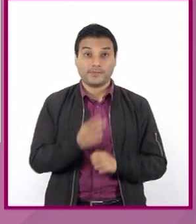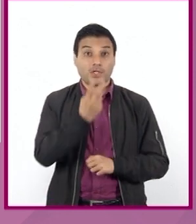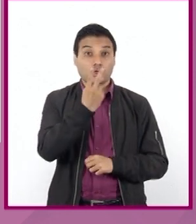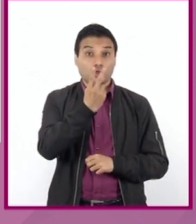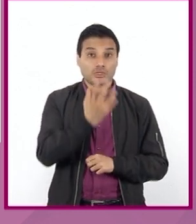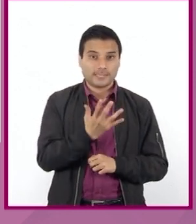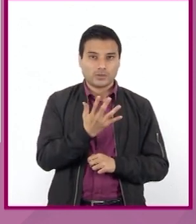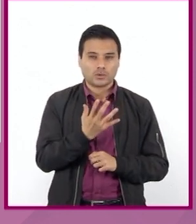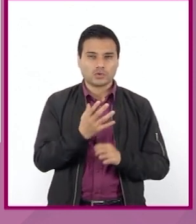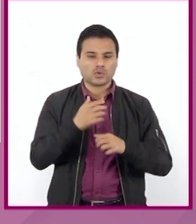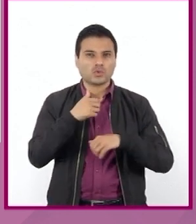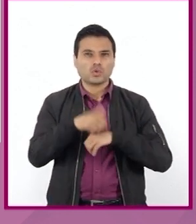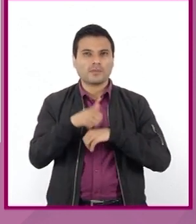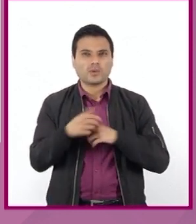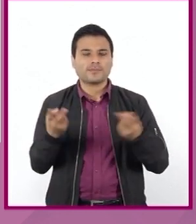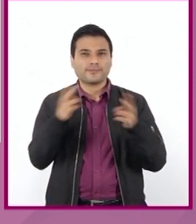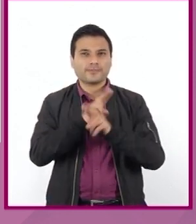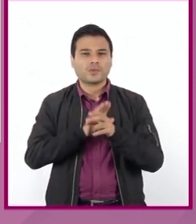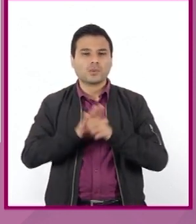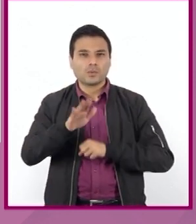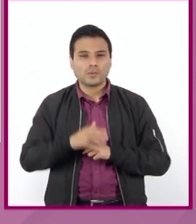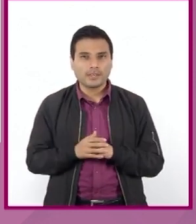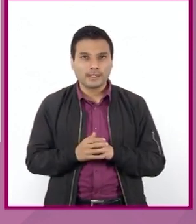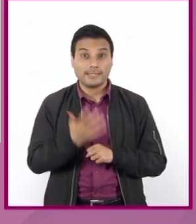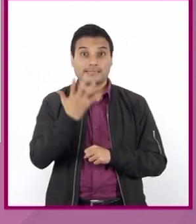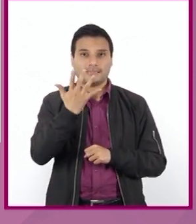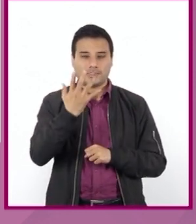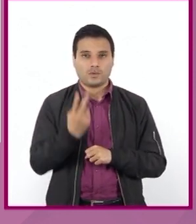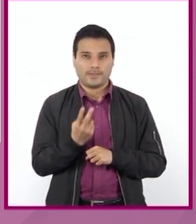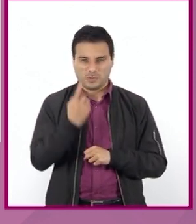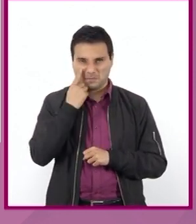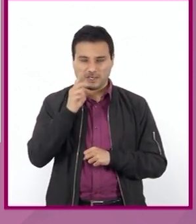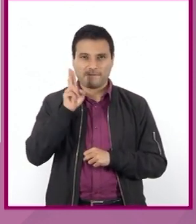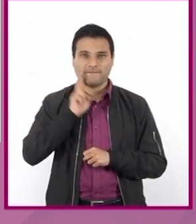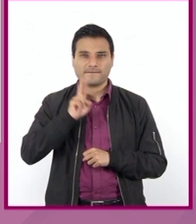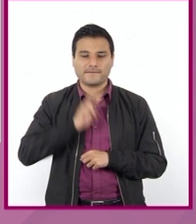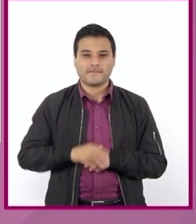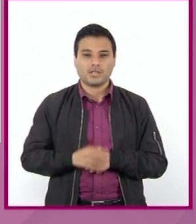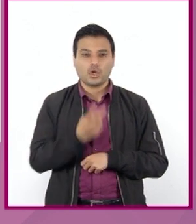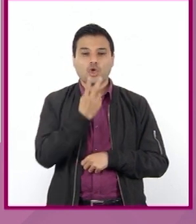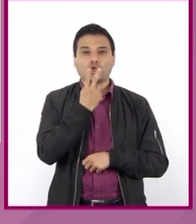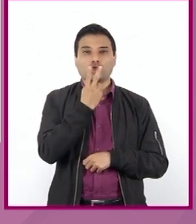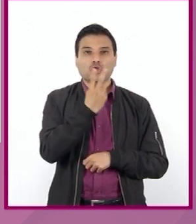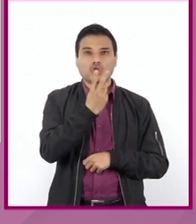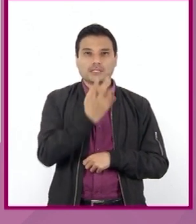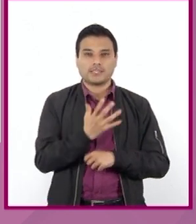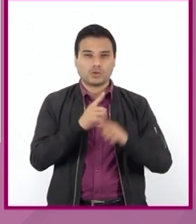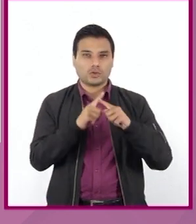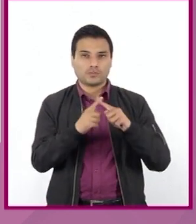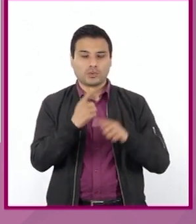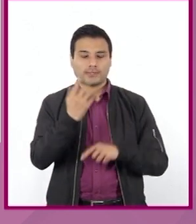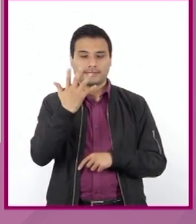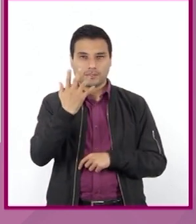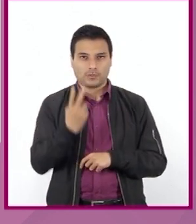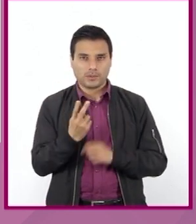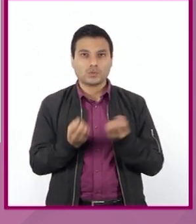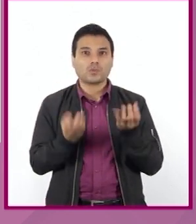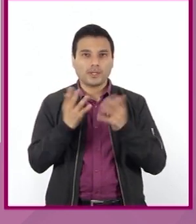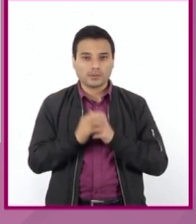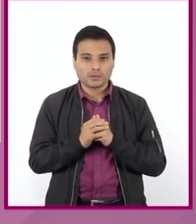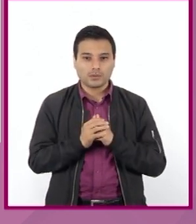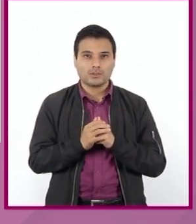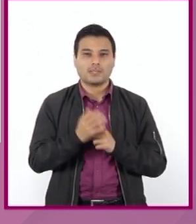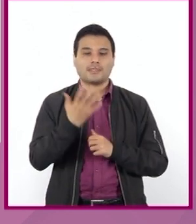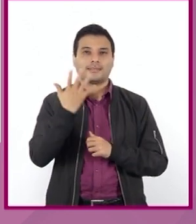2 quintos es 5 medios. Comprobamos. 2 quintos por 5 medios es igual a 2